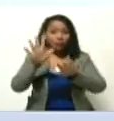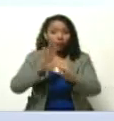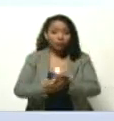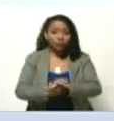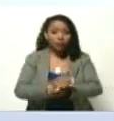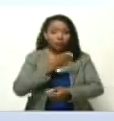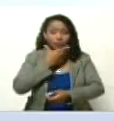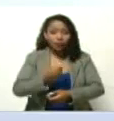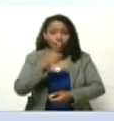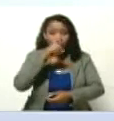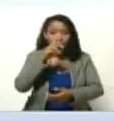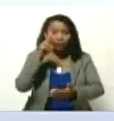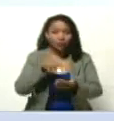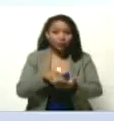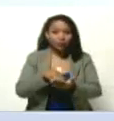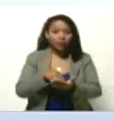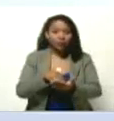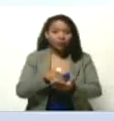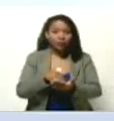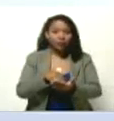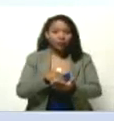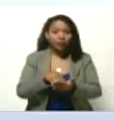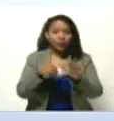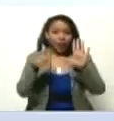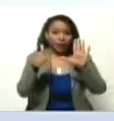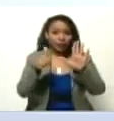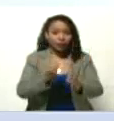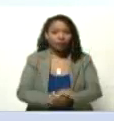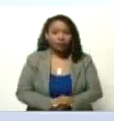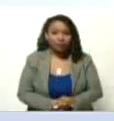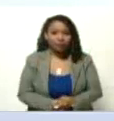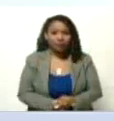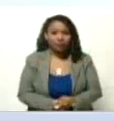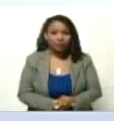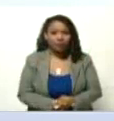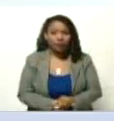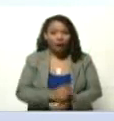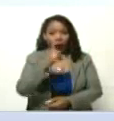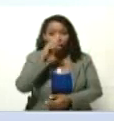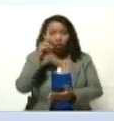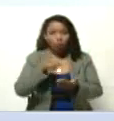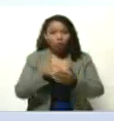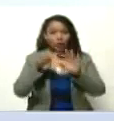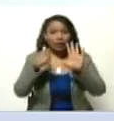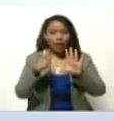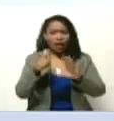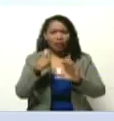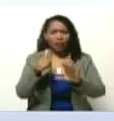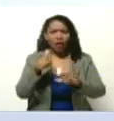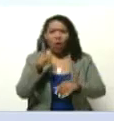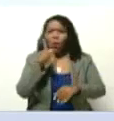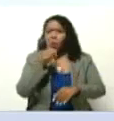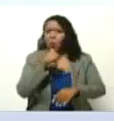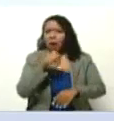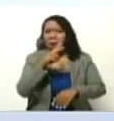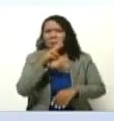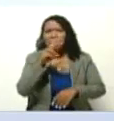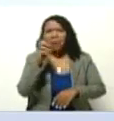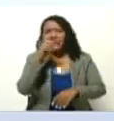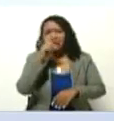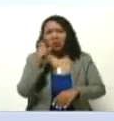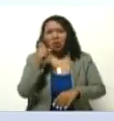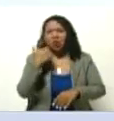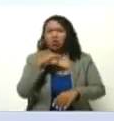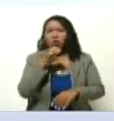15 de diciembre del año 2006. El año 2006, no tenemos ni 20 años. No tenemos ni mayoría de edad